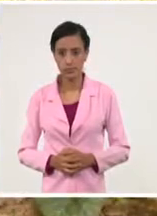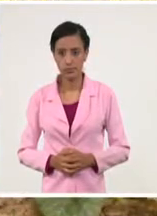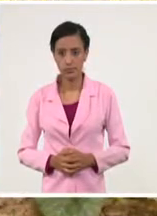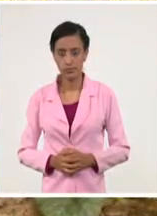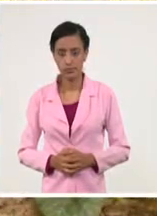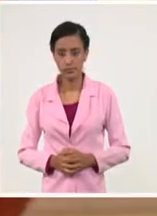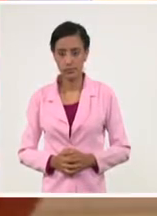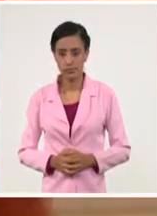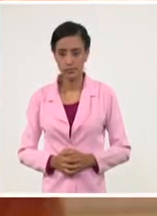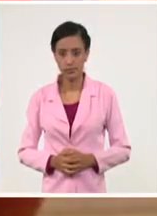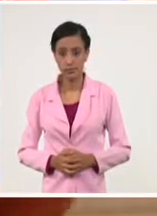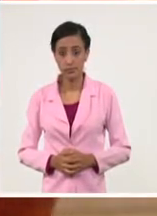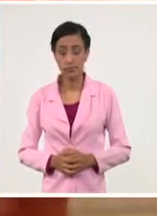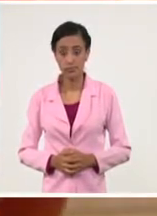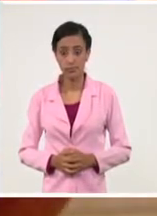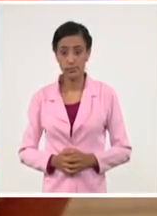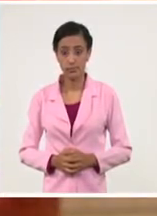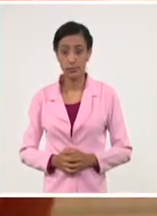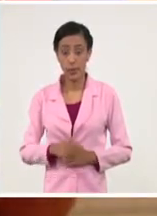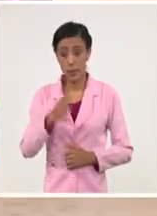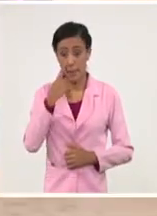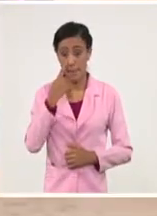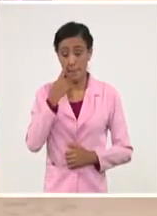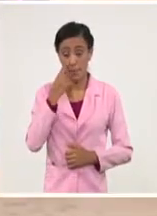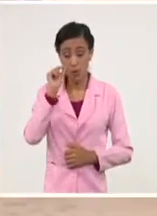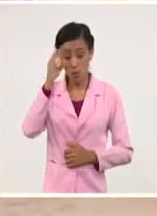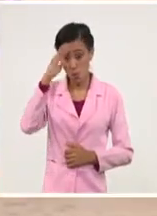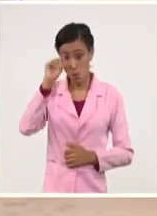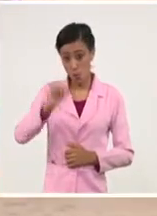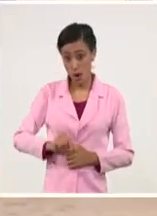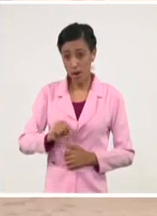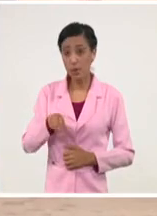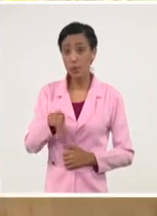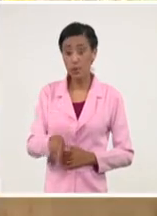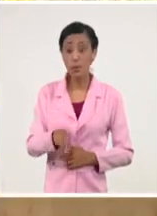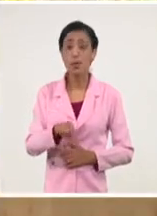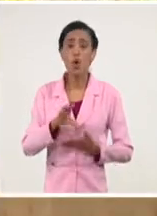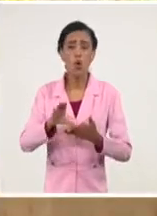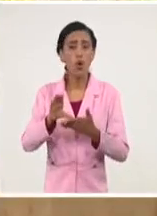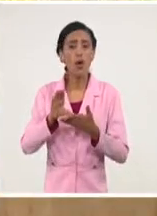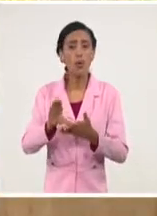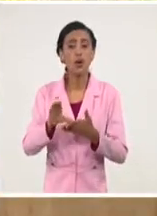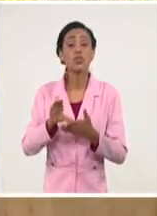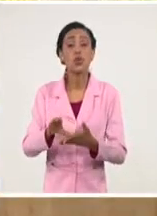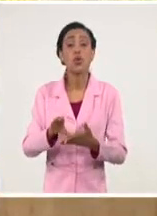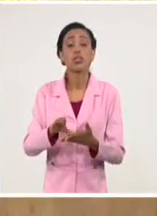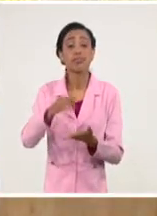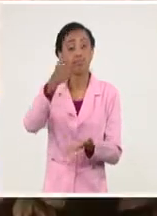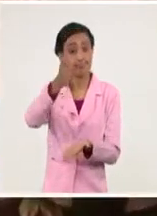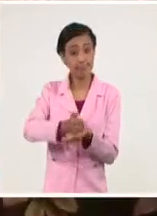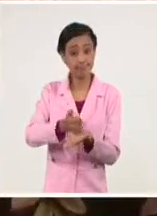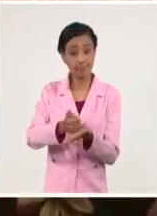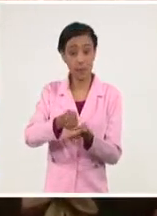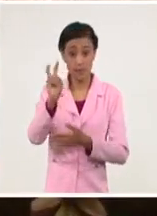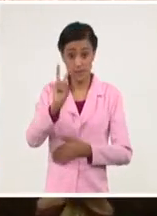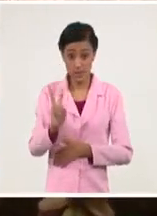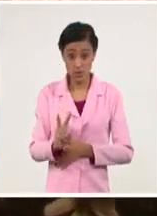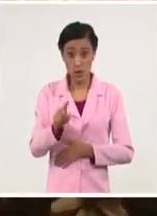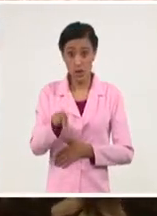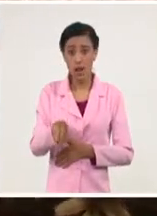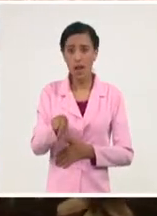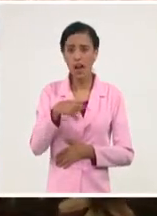Los colaboradores cubanos de las diferentes misiones sociales que residen en Ciudad Tiuna, en Caracas, la capital venezolana,